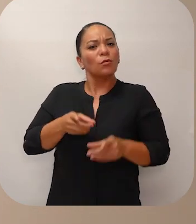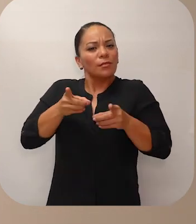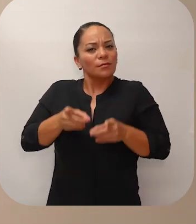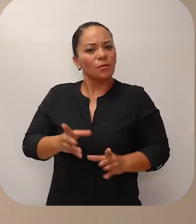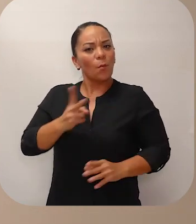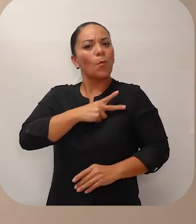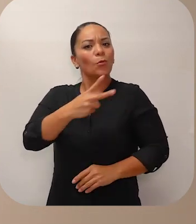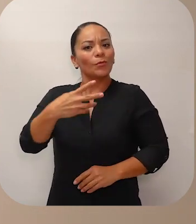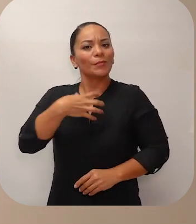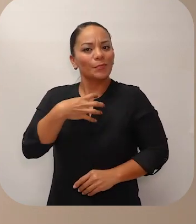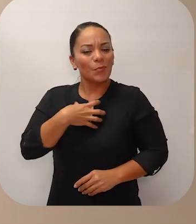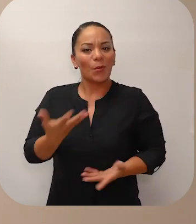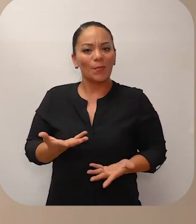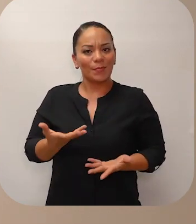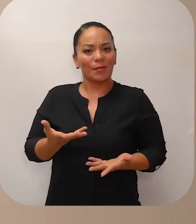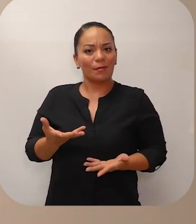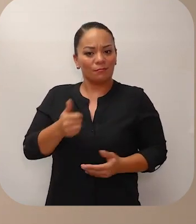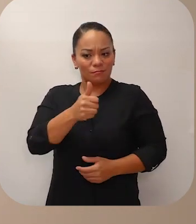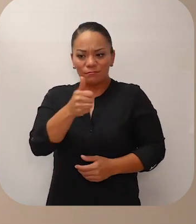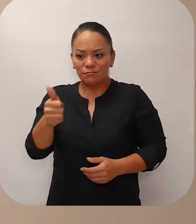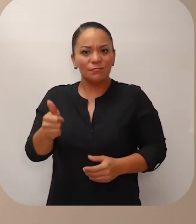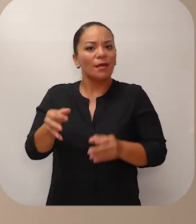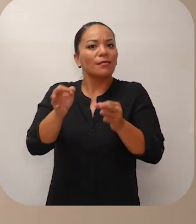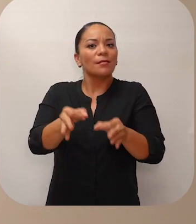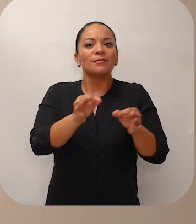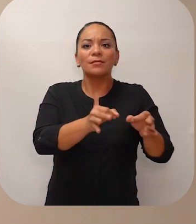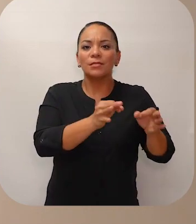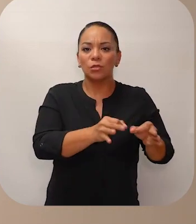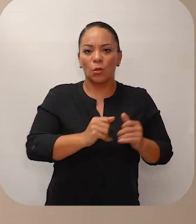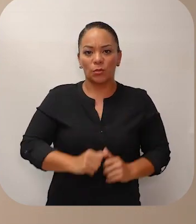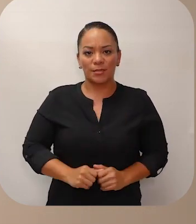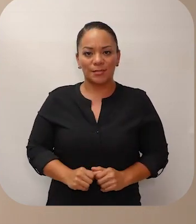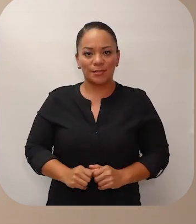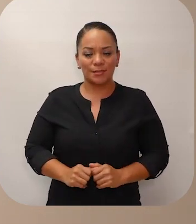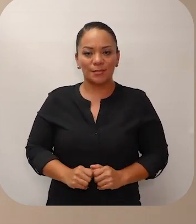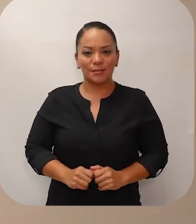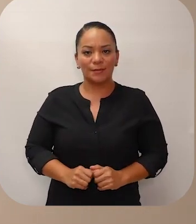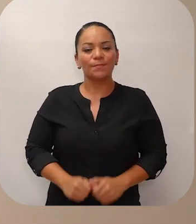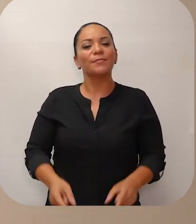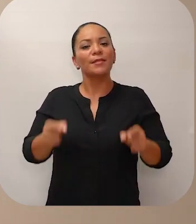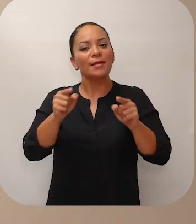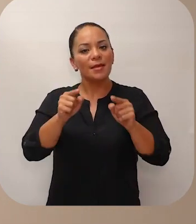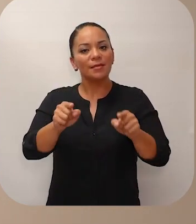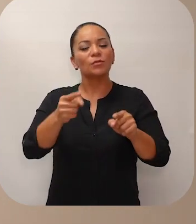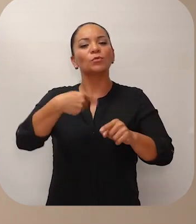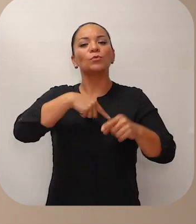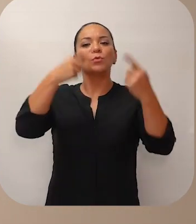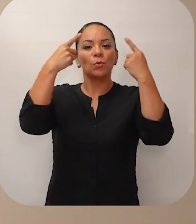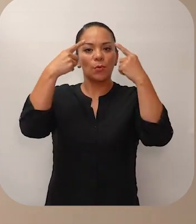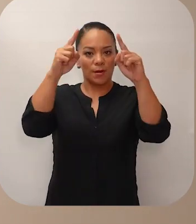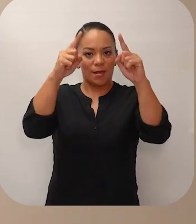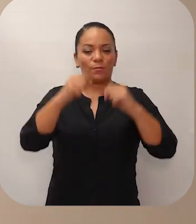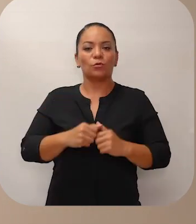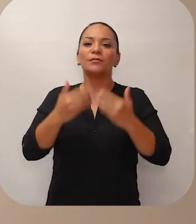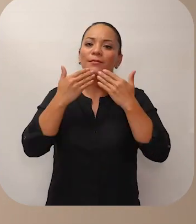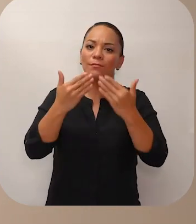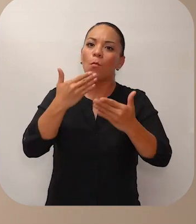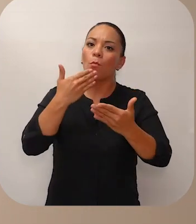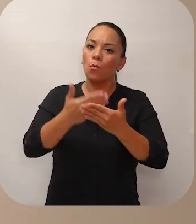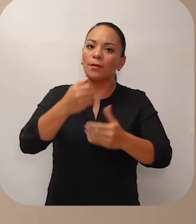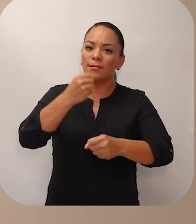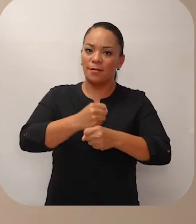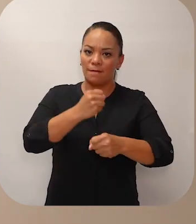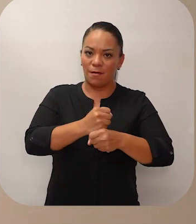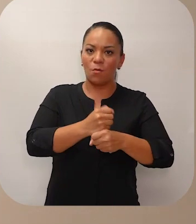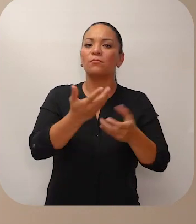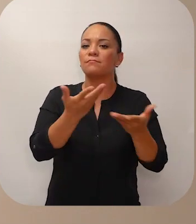en la voluntad de las personas para tomar decisiones y eso es lo que logramos gracias al buen